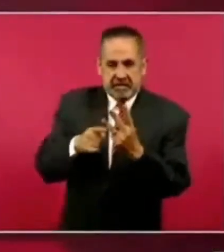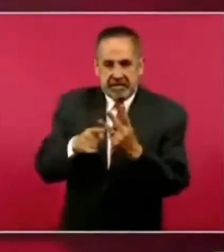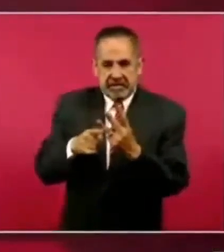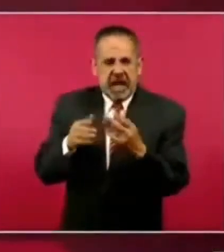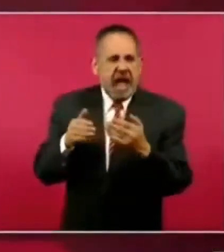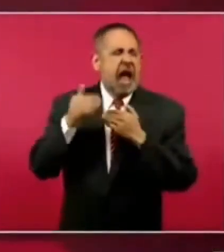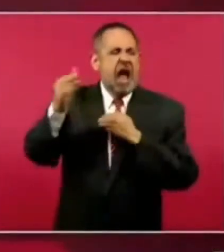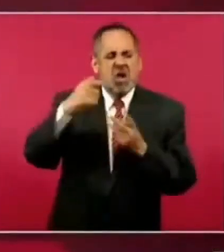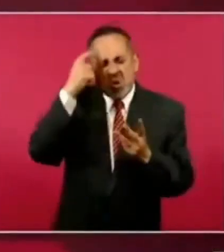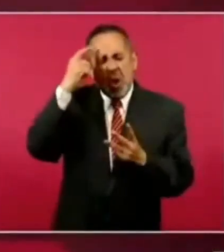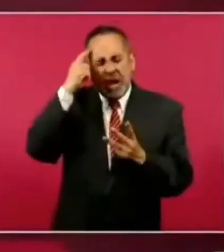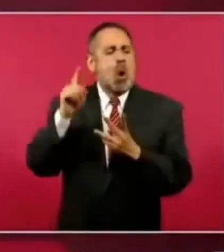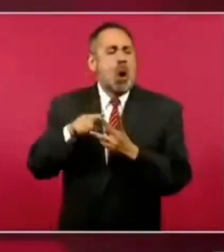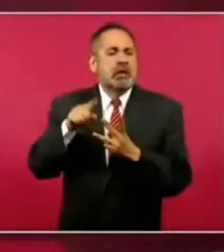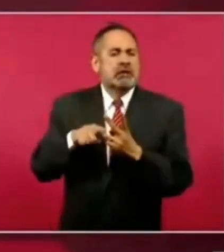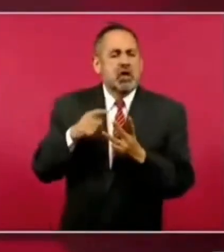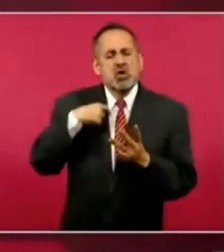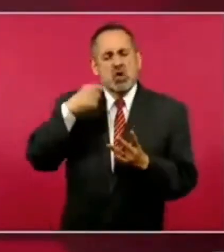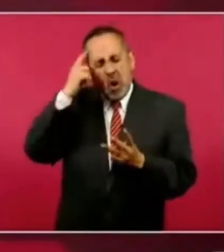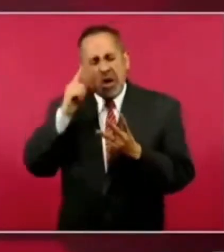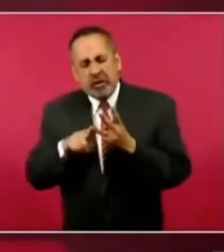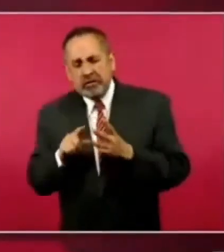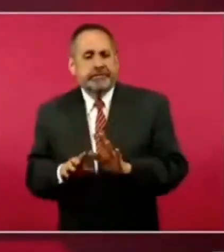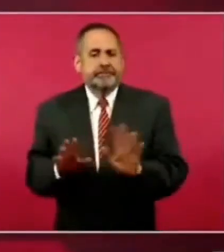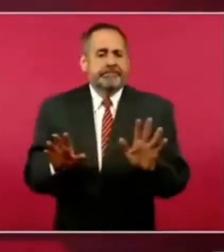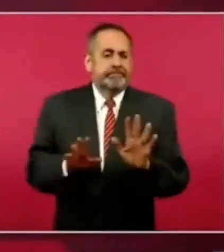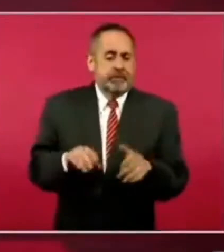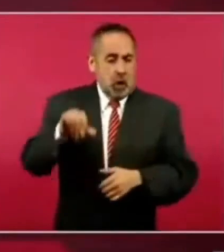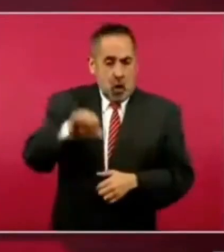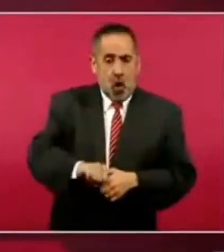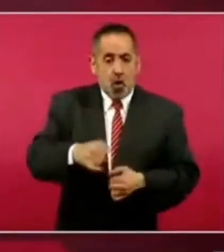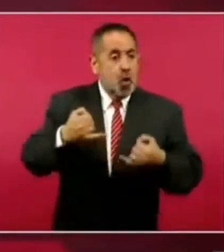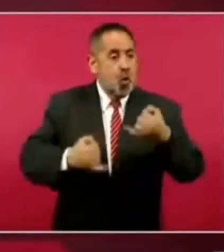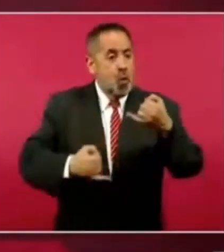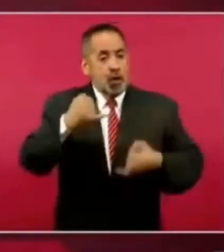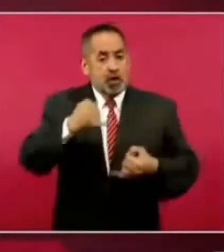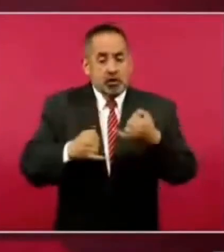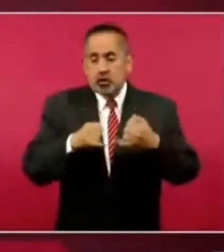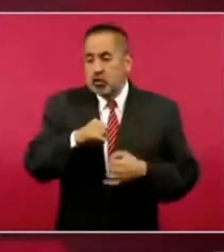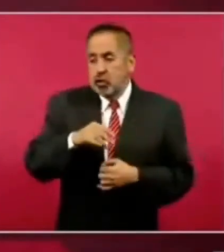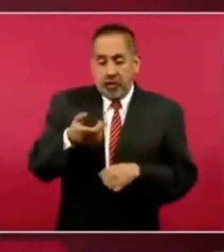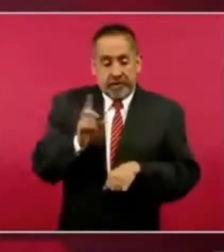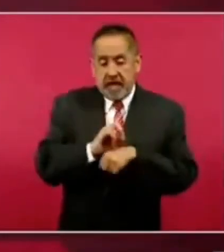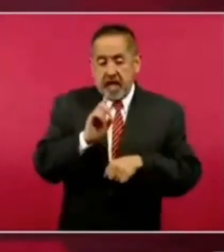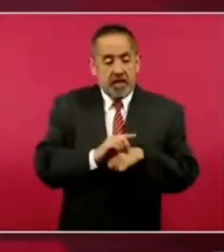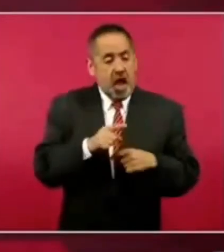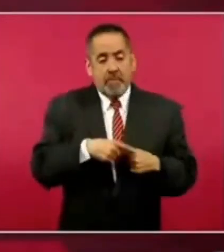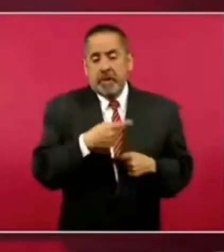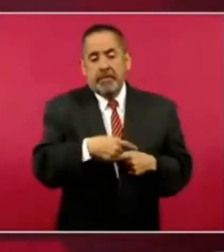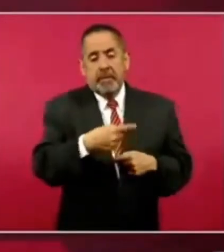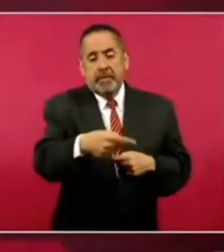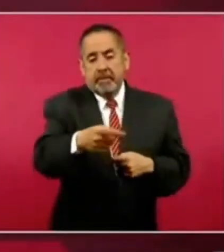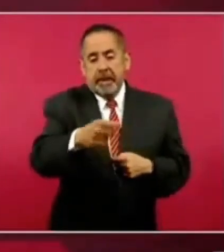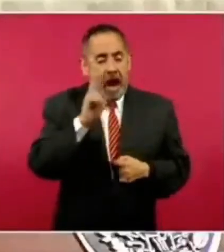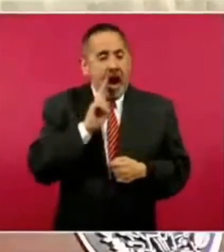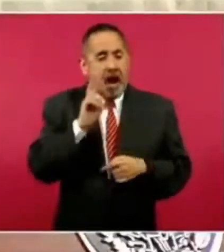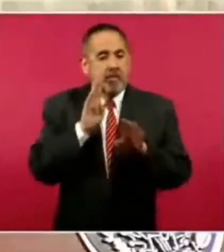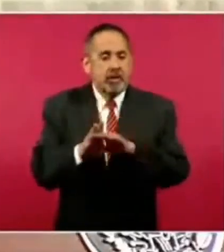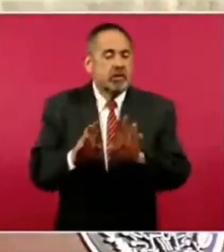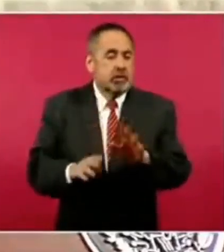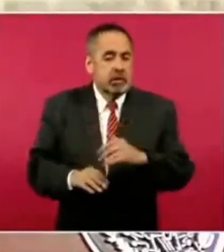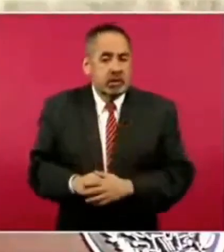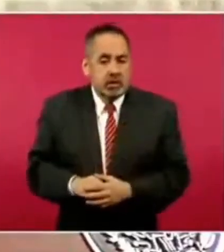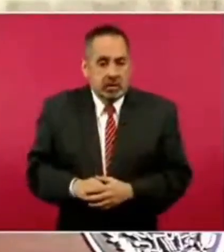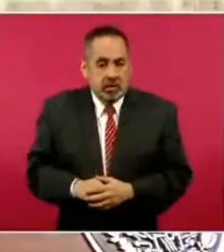si hoy continúa el juicio, todos estos días? A mí sí